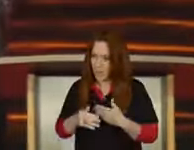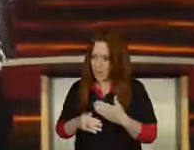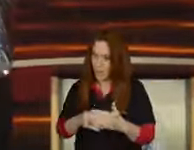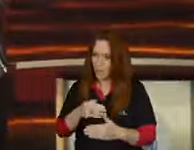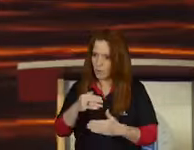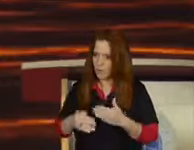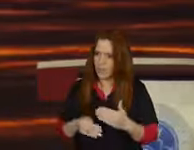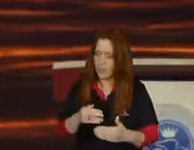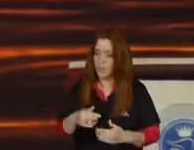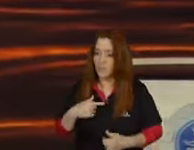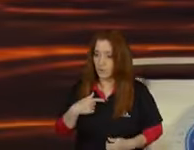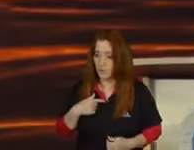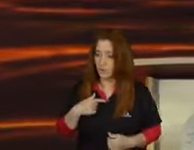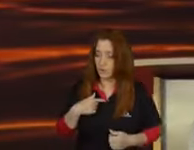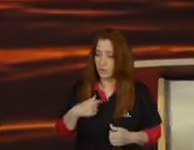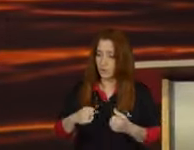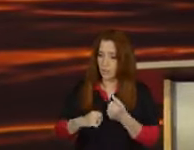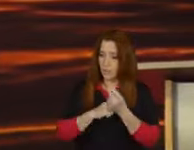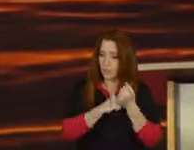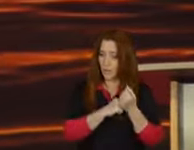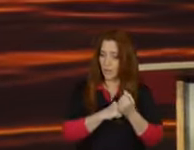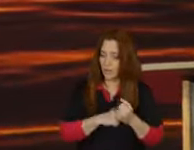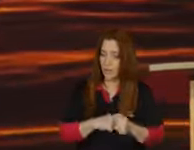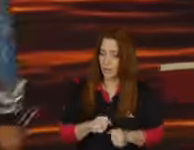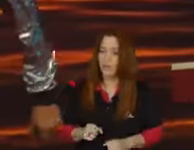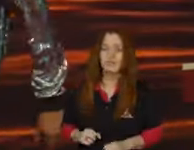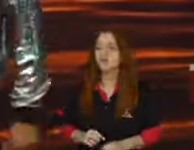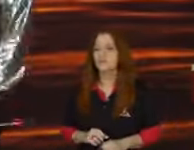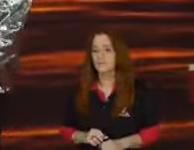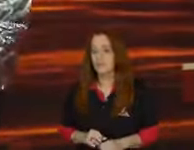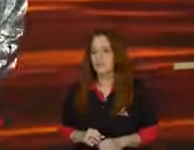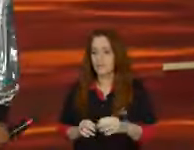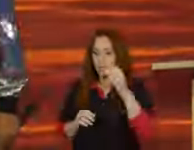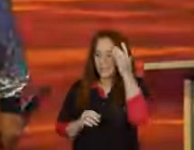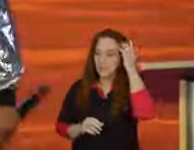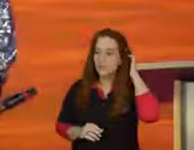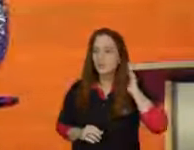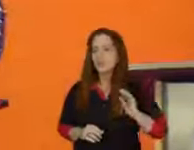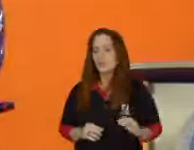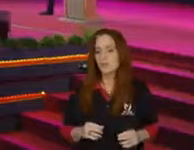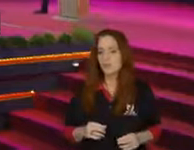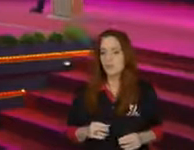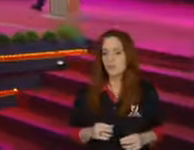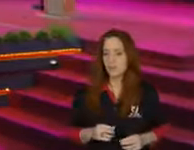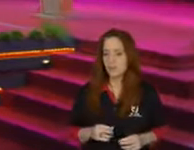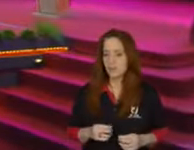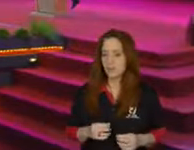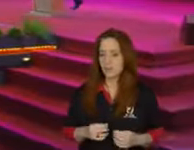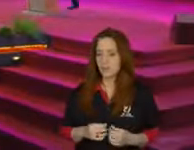pisadas, pero no tus huesos. Óyelo. Levanto mis manos.